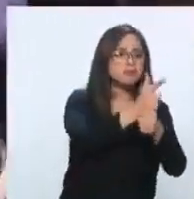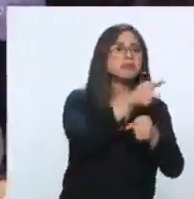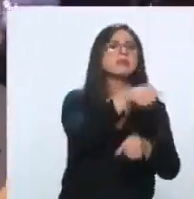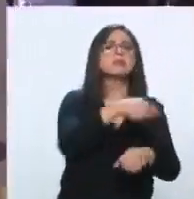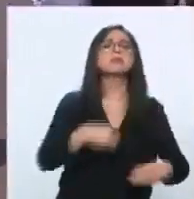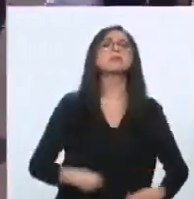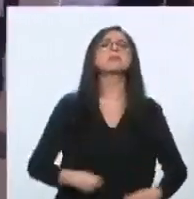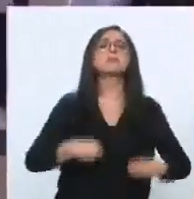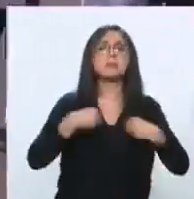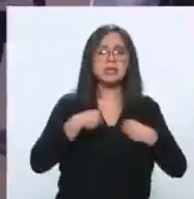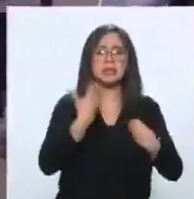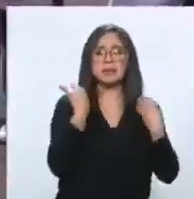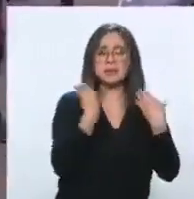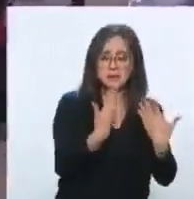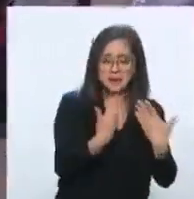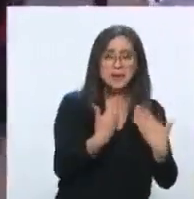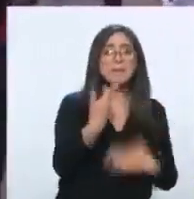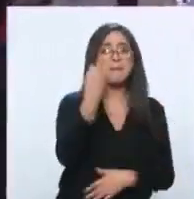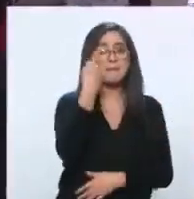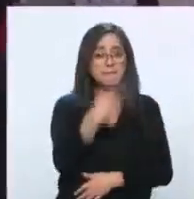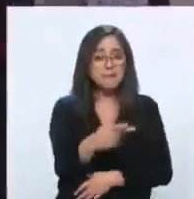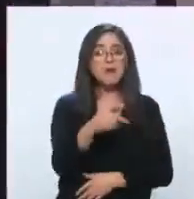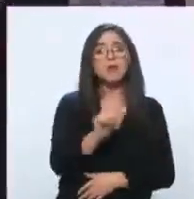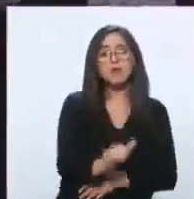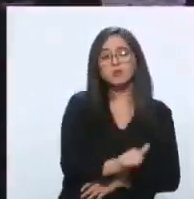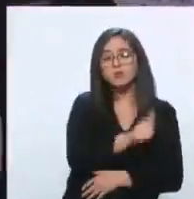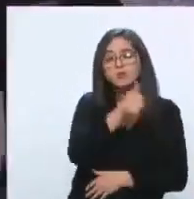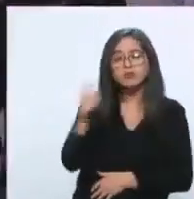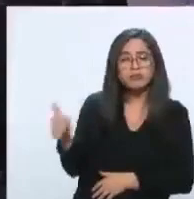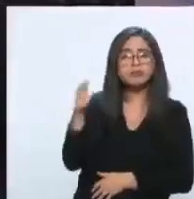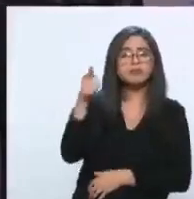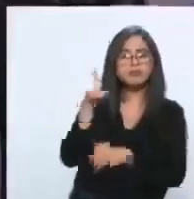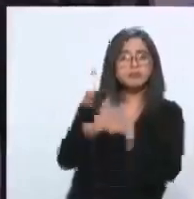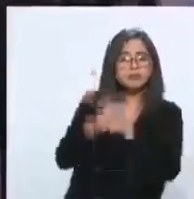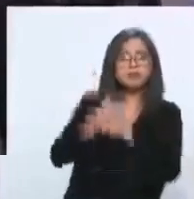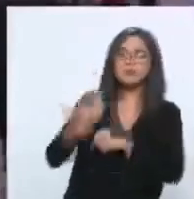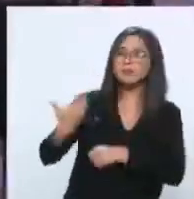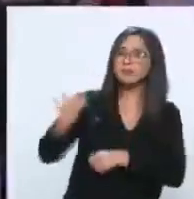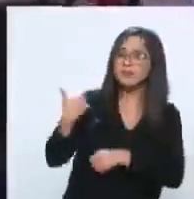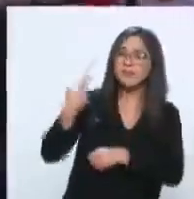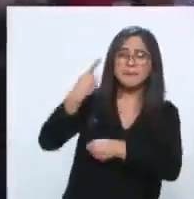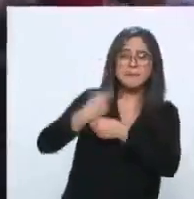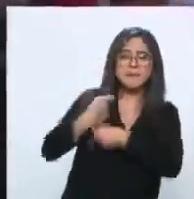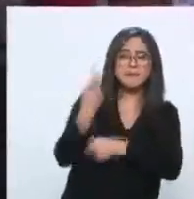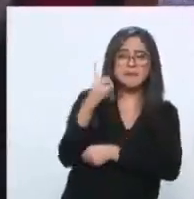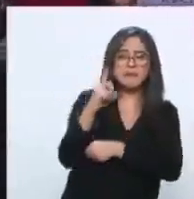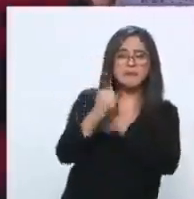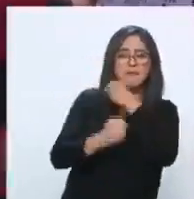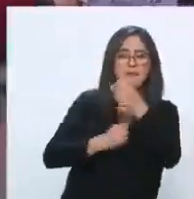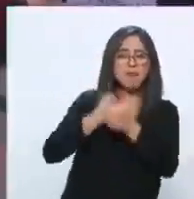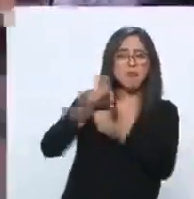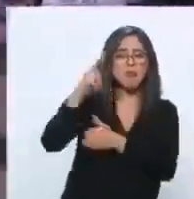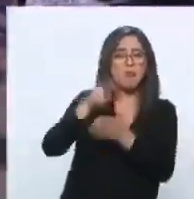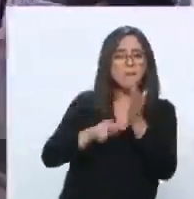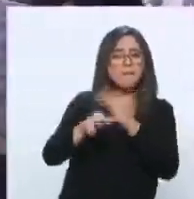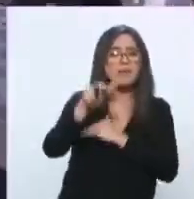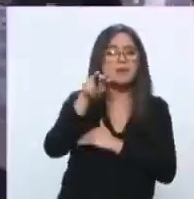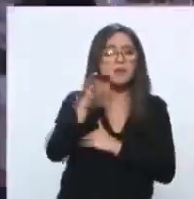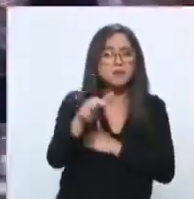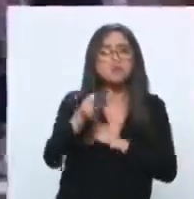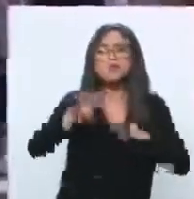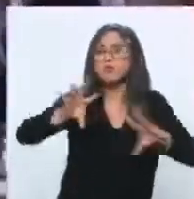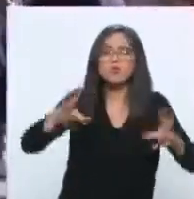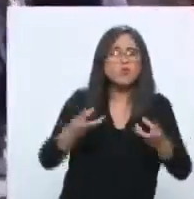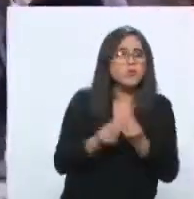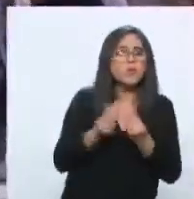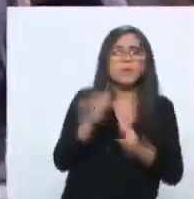Y si esto se traspola a lo que ha sucedido a partir del 1 de diciembre del 2018, hay un porcentaje de